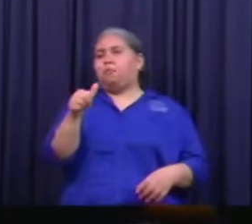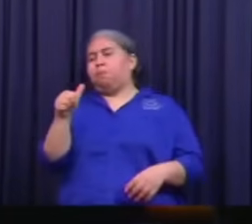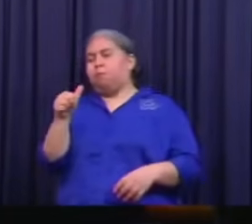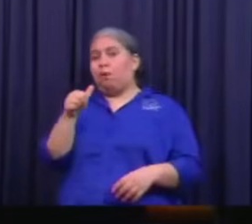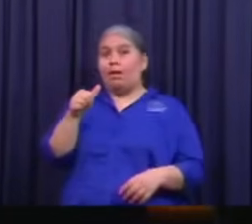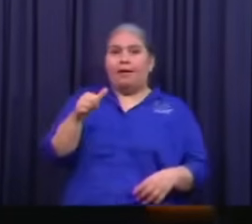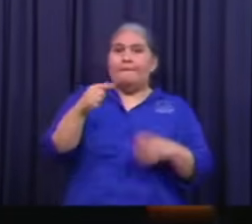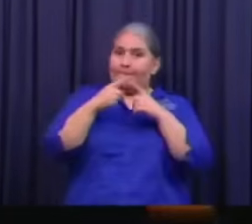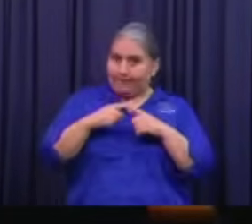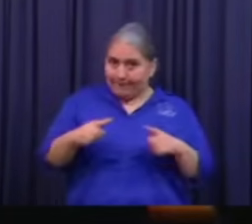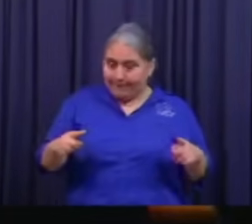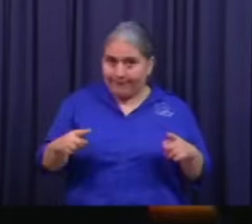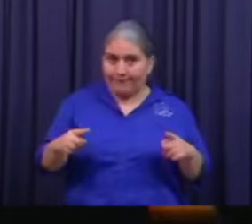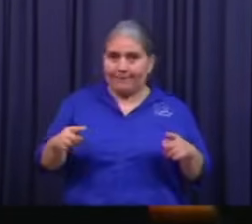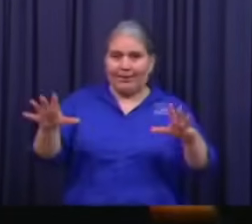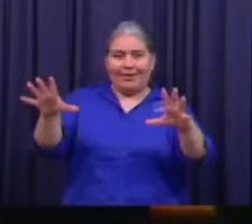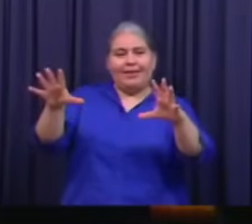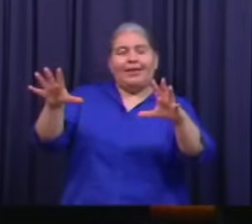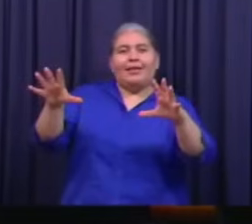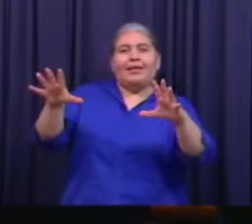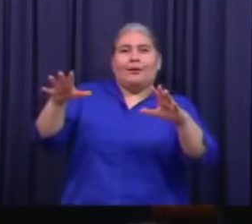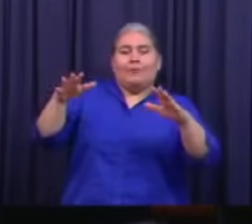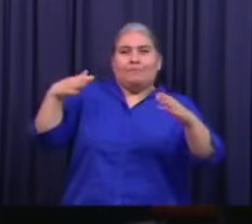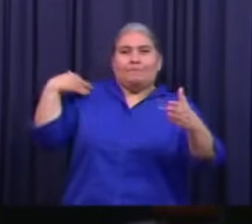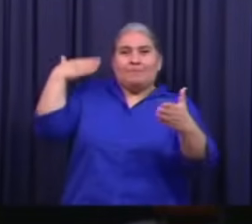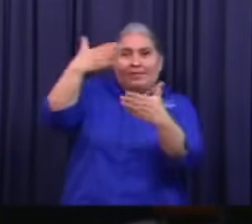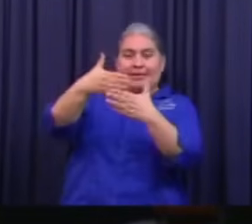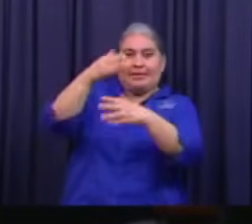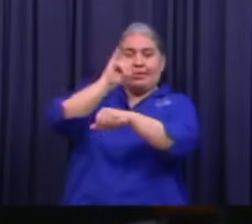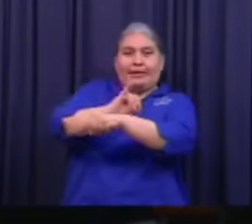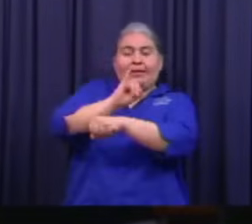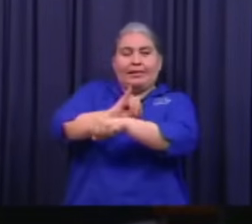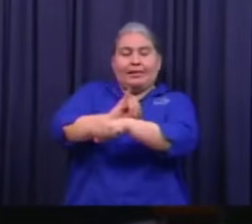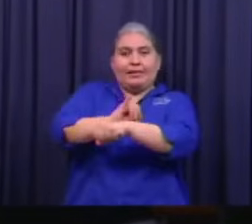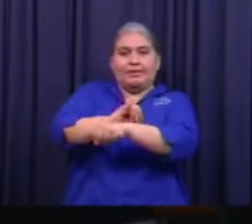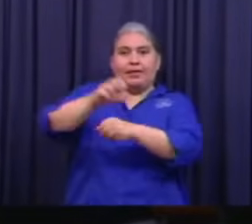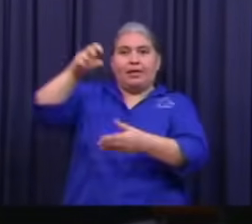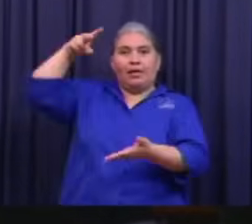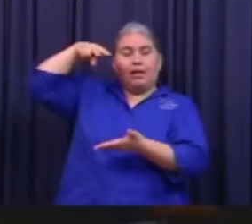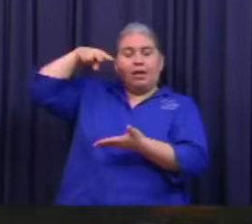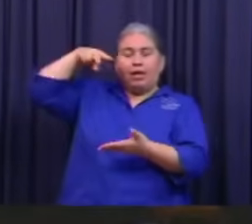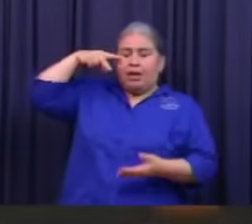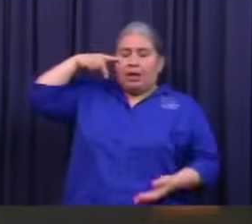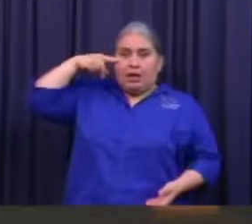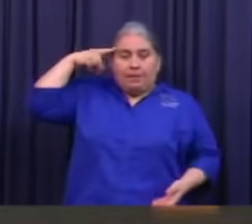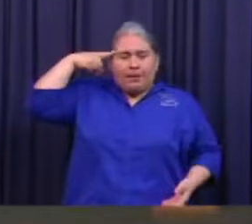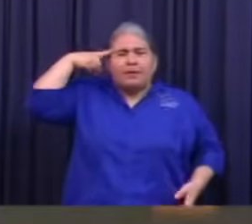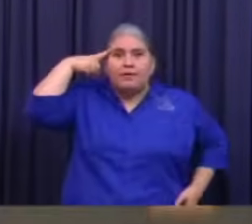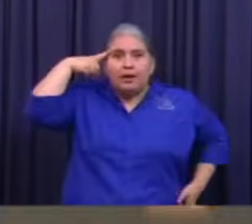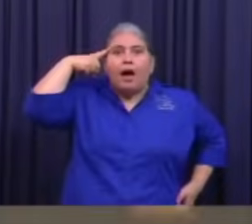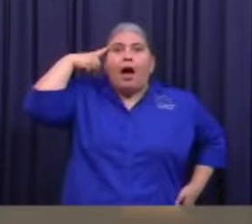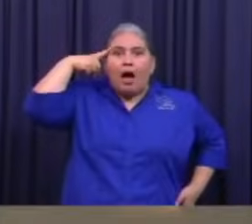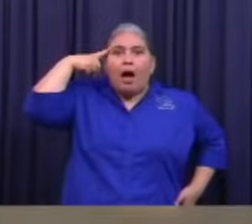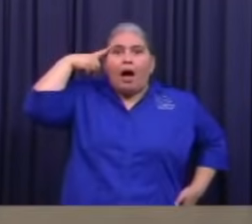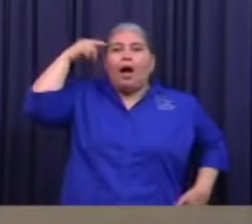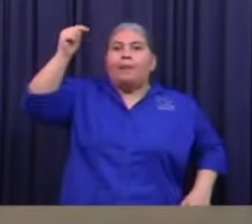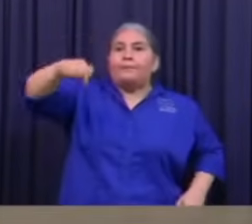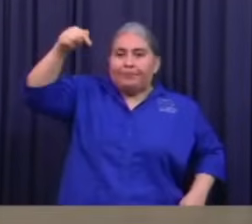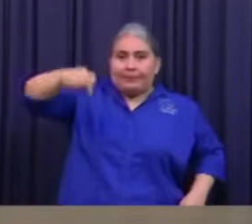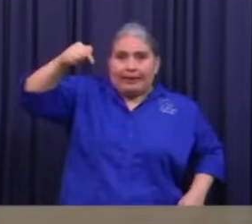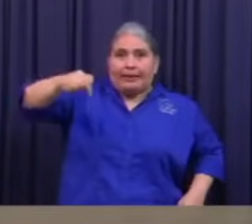verdad fíes que fíjese que antes de aceptar a Cristo cuando llegué a la iglesia dije Me parece que aquí está la verdad y dejé